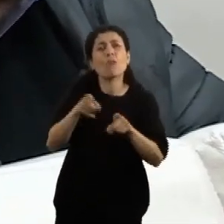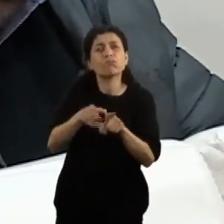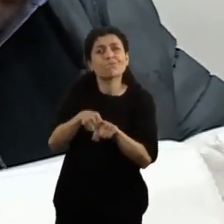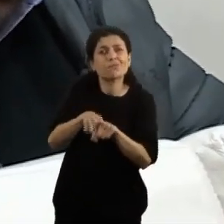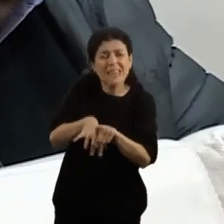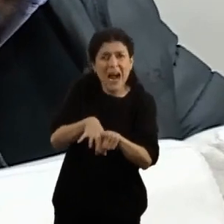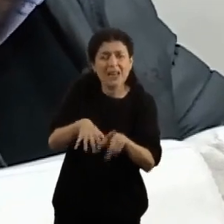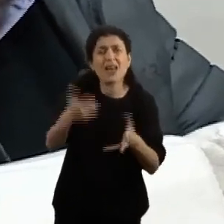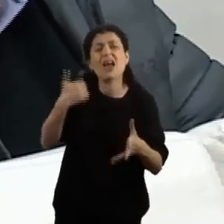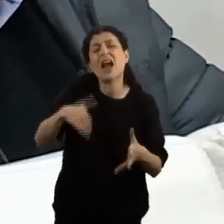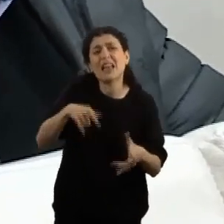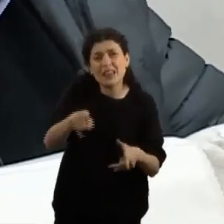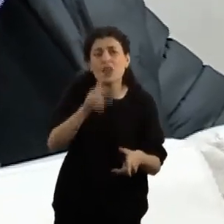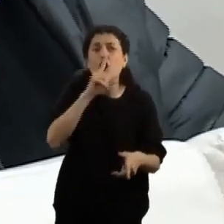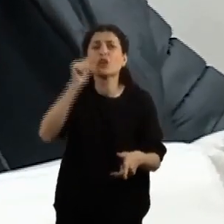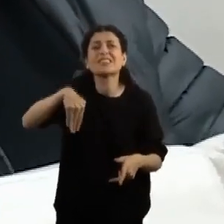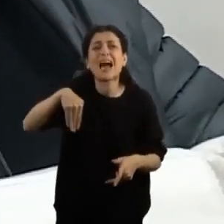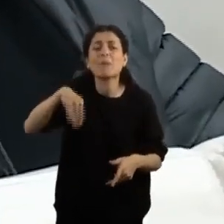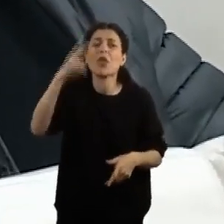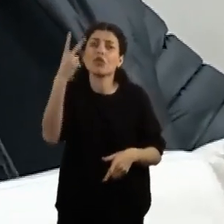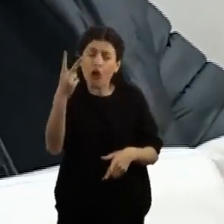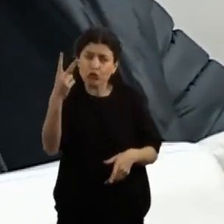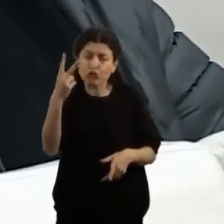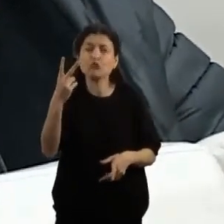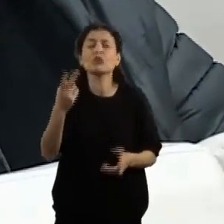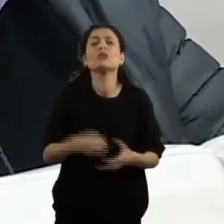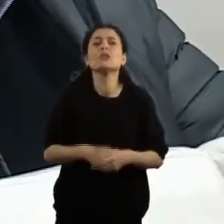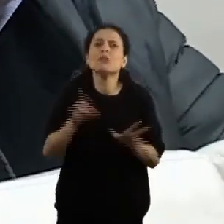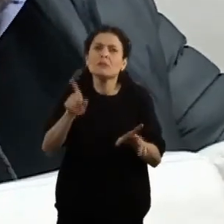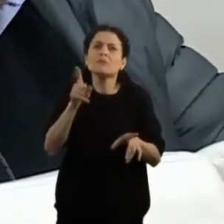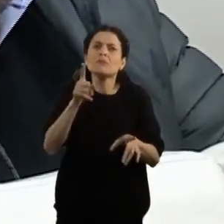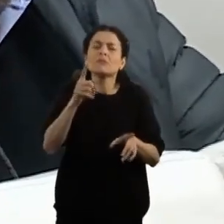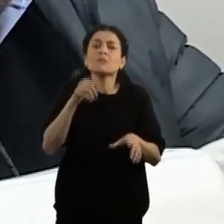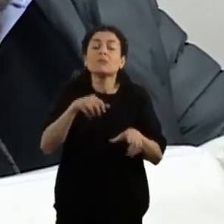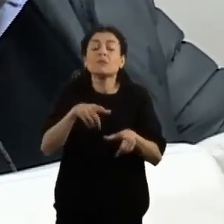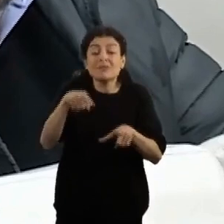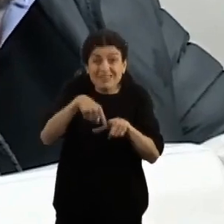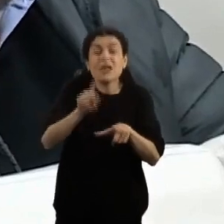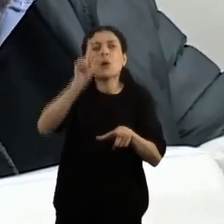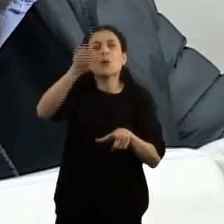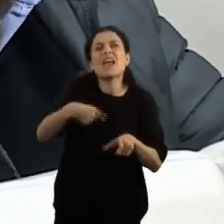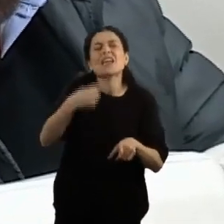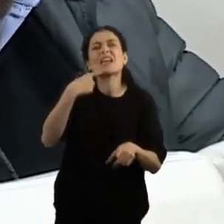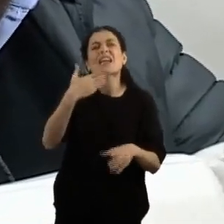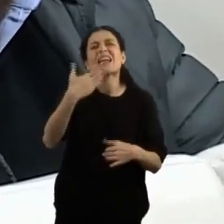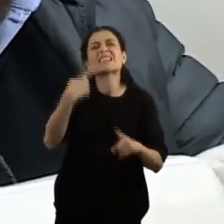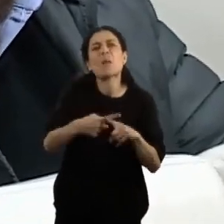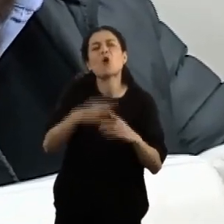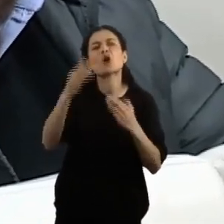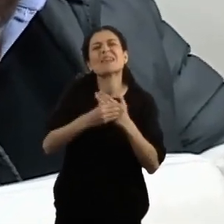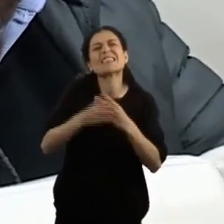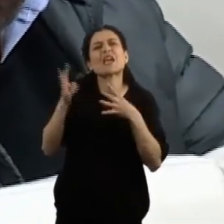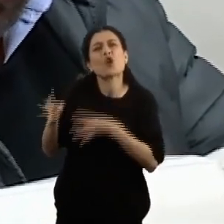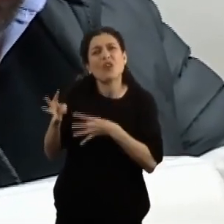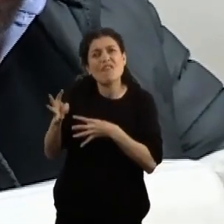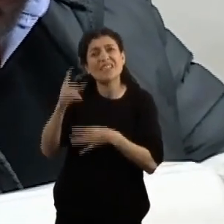argentino mediano. Es un desarrollo impulsado por el gobierno, el Ministerio de Defensa de los gobiernos